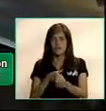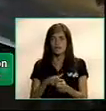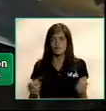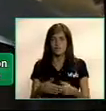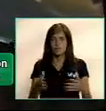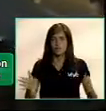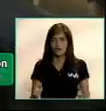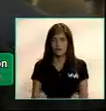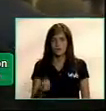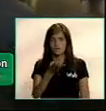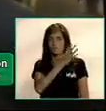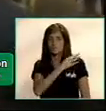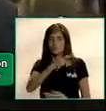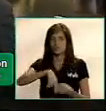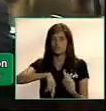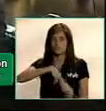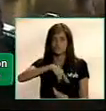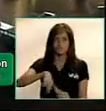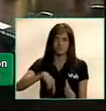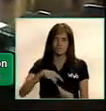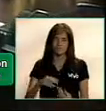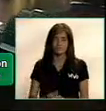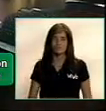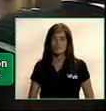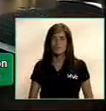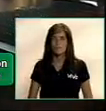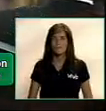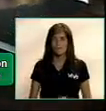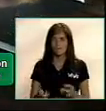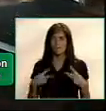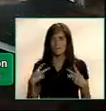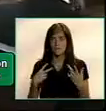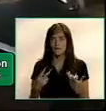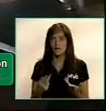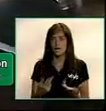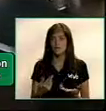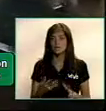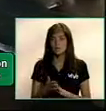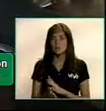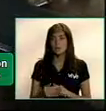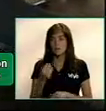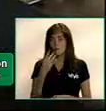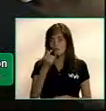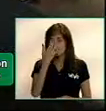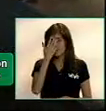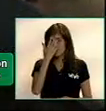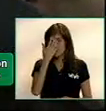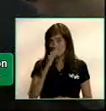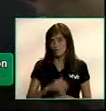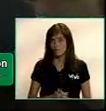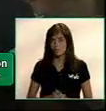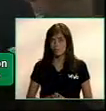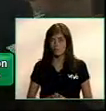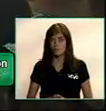en comandante revolucionario. Una vida azarosa del 4 de febrero.